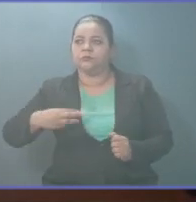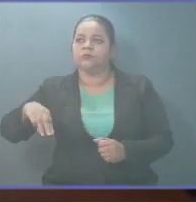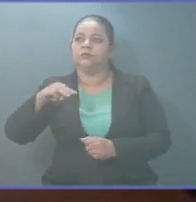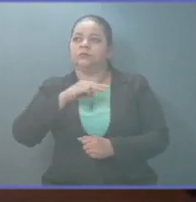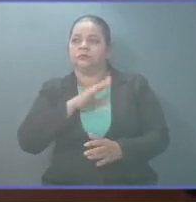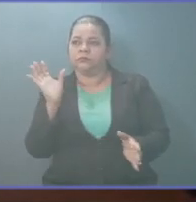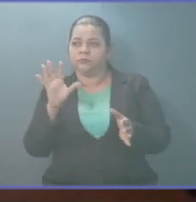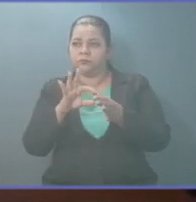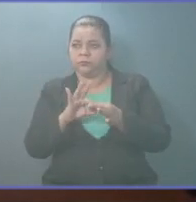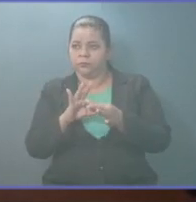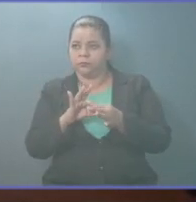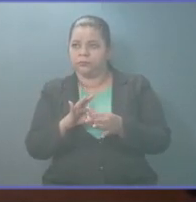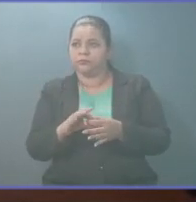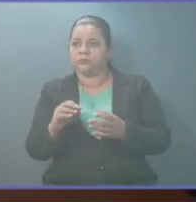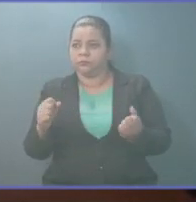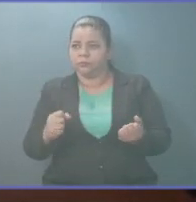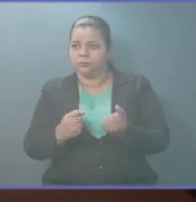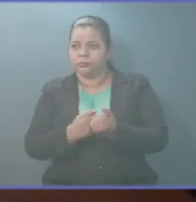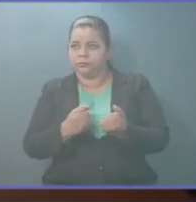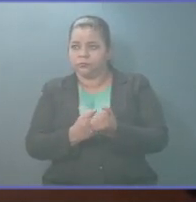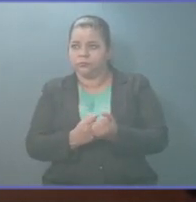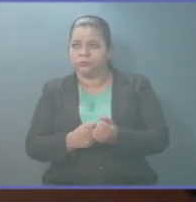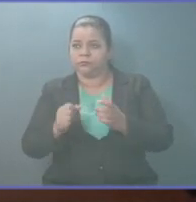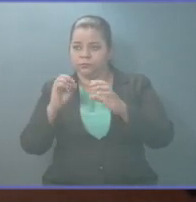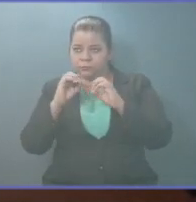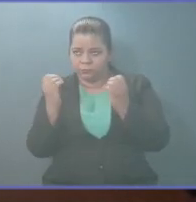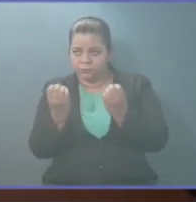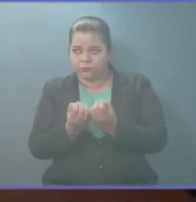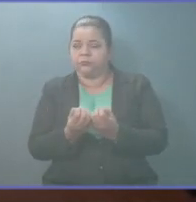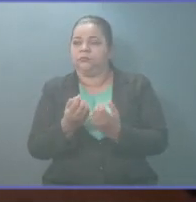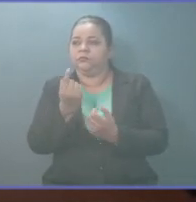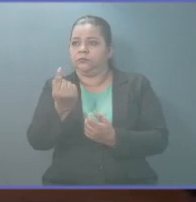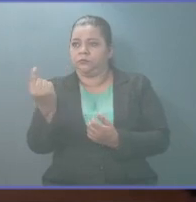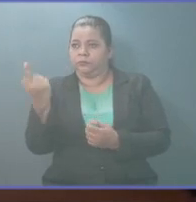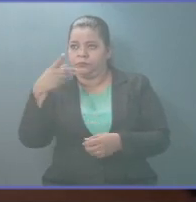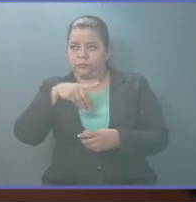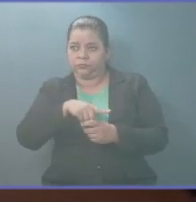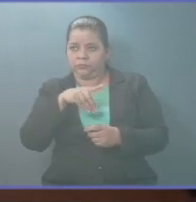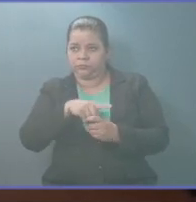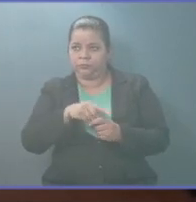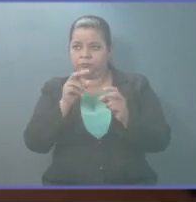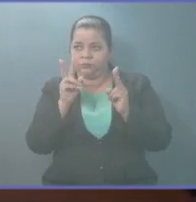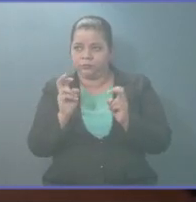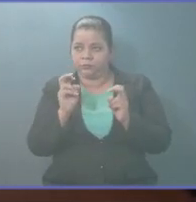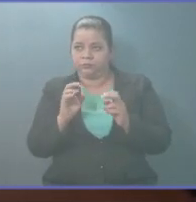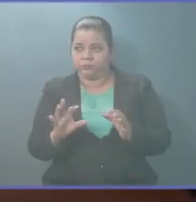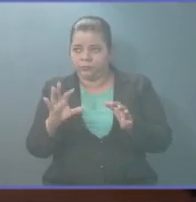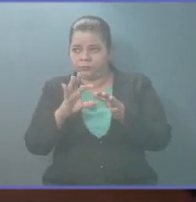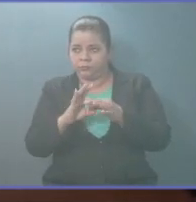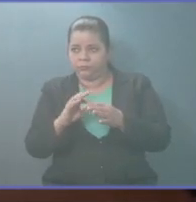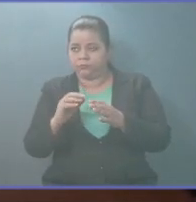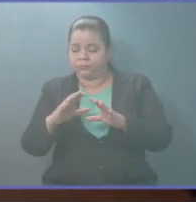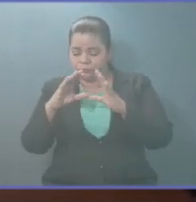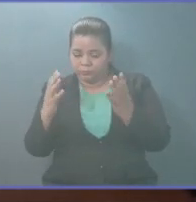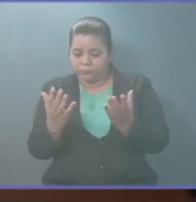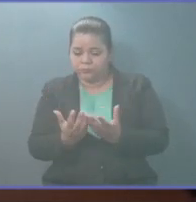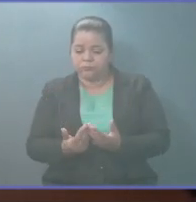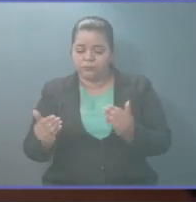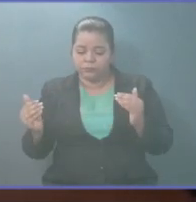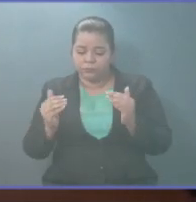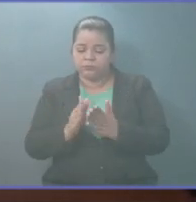el fortalecimiento de las capacidades de las organizaciones de y para personas con discapacidad en materia de cooperación internacional y la difusión